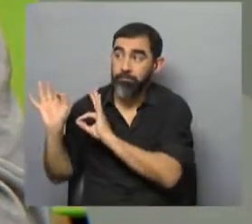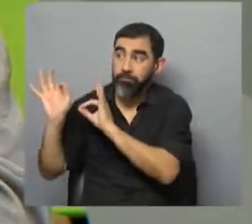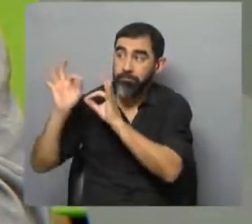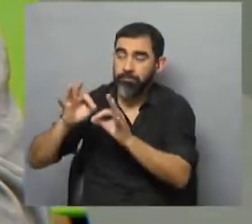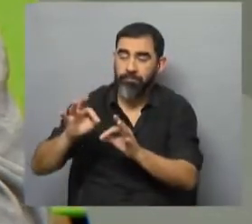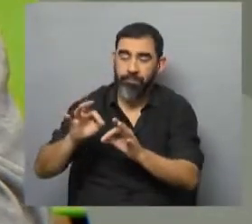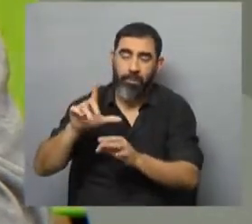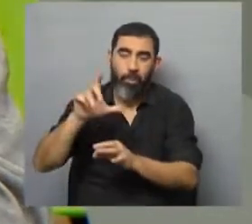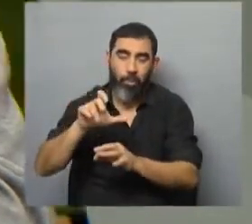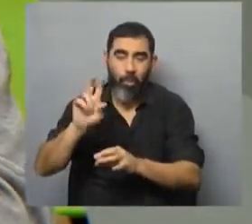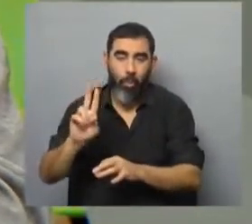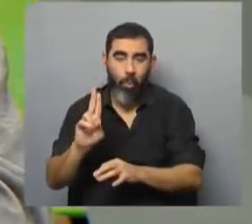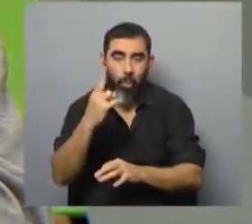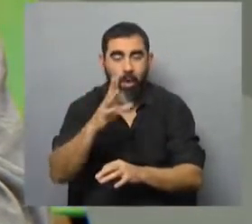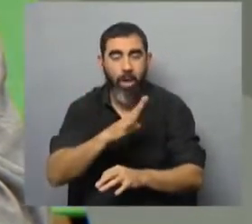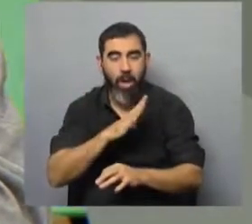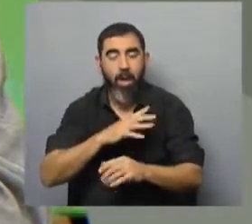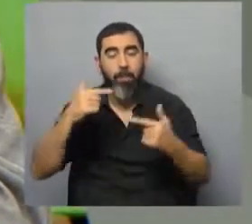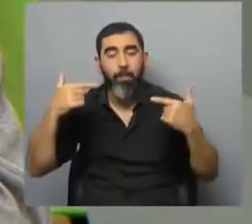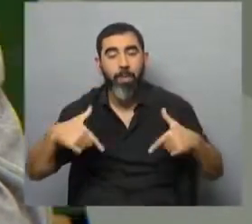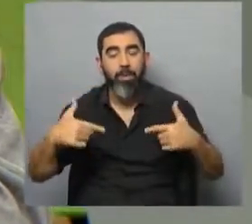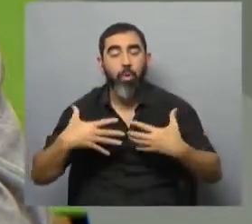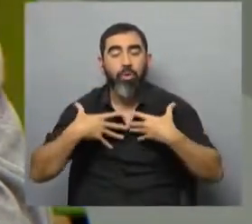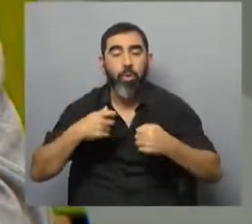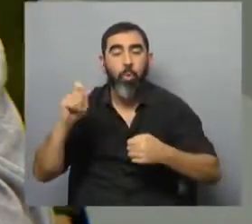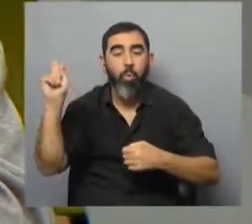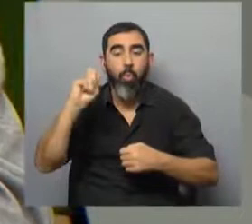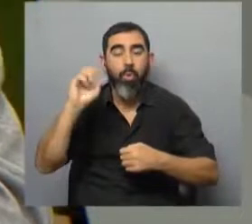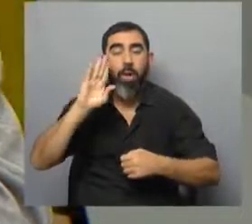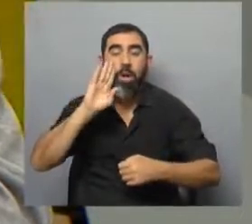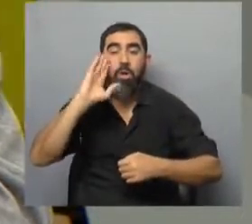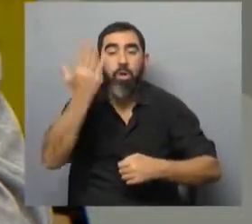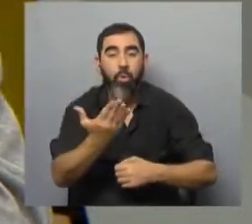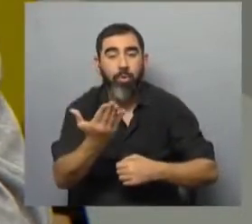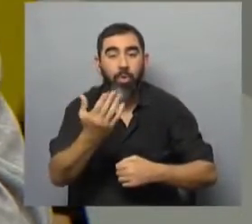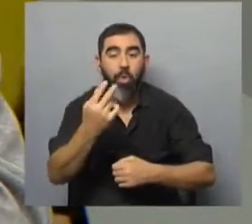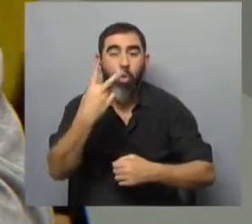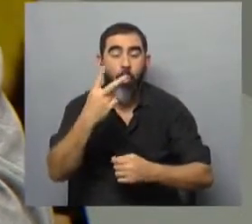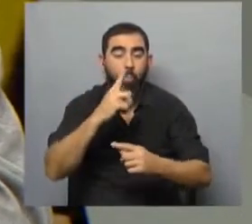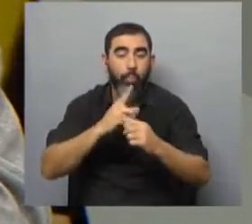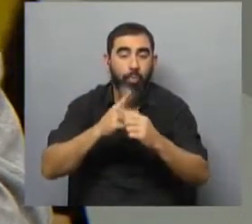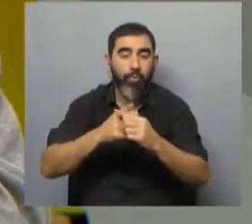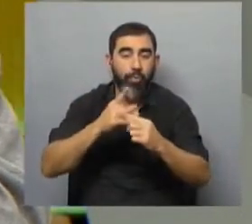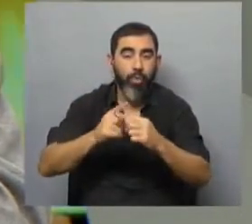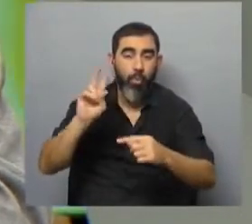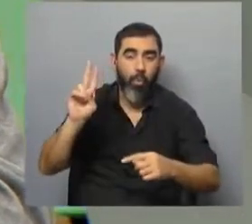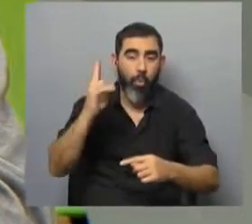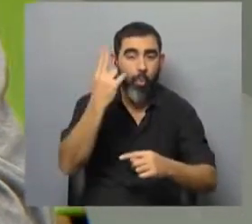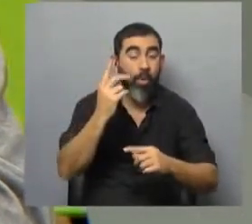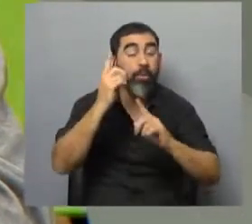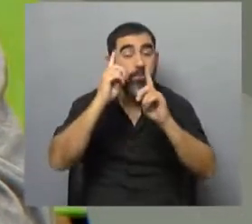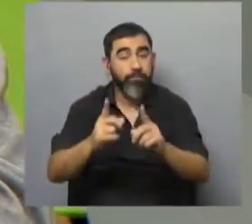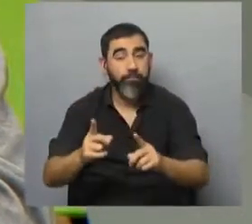extraño que no sucediera, llegó a Uruguay, el Ministerio de Salud Pública ya ha reconocido la existencia de más de un caso en nuestro territorio y que a su vez